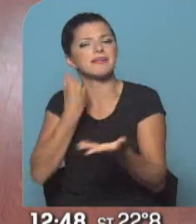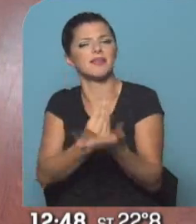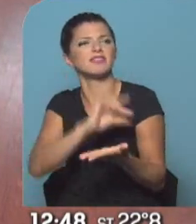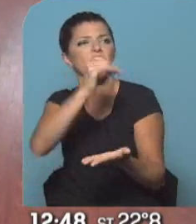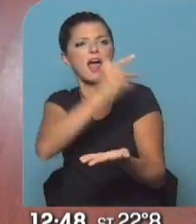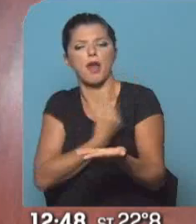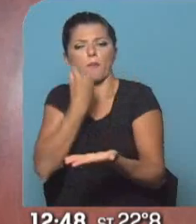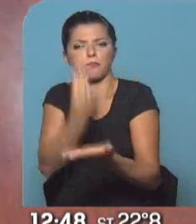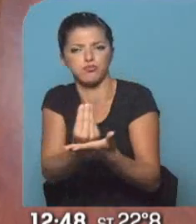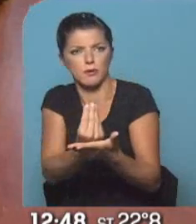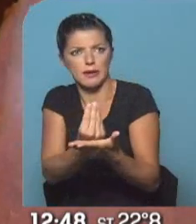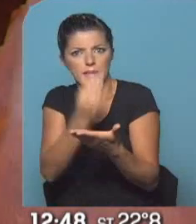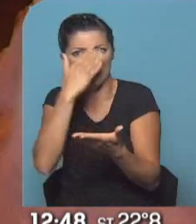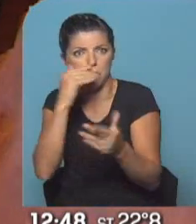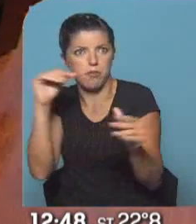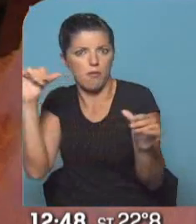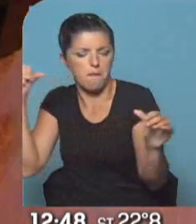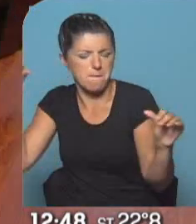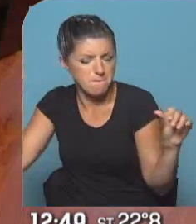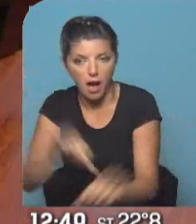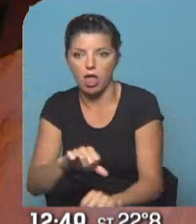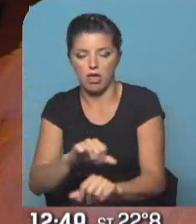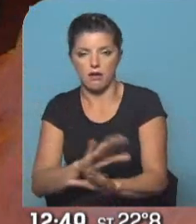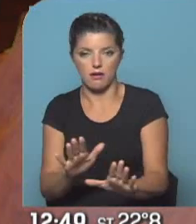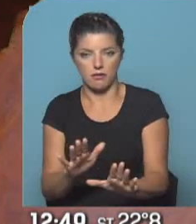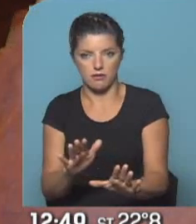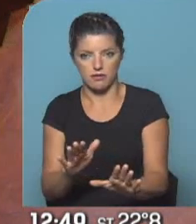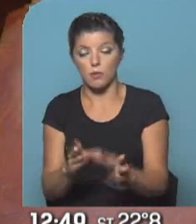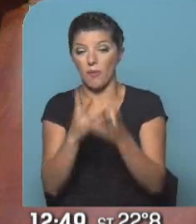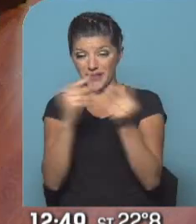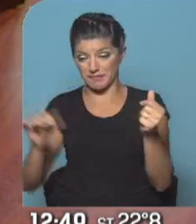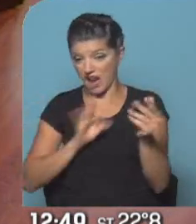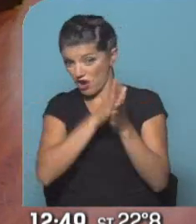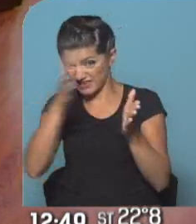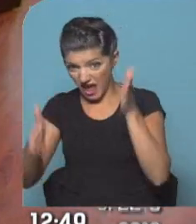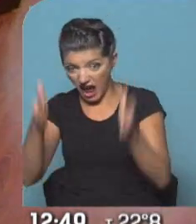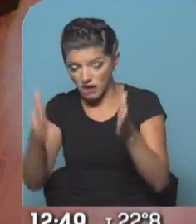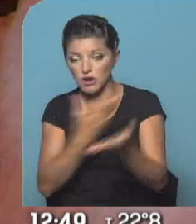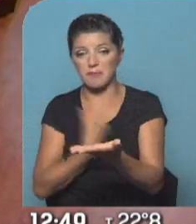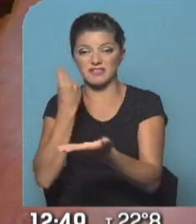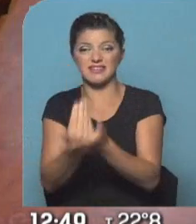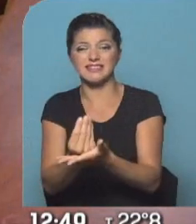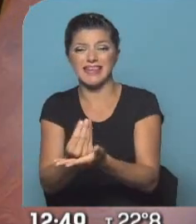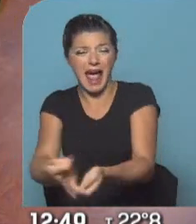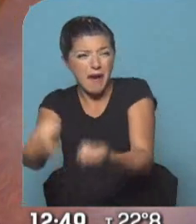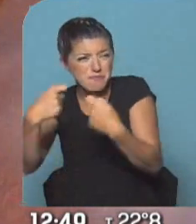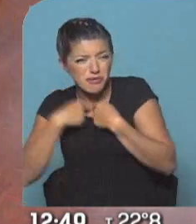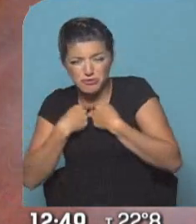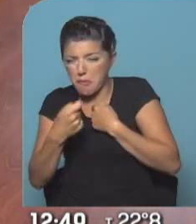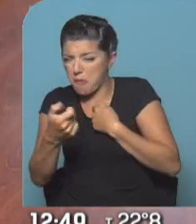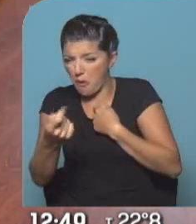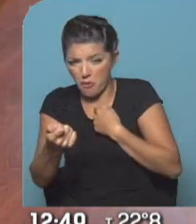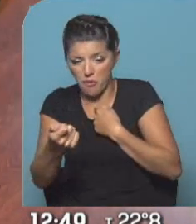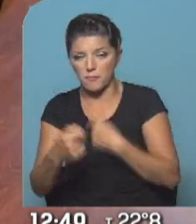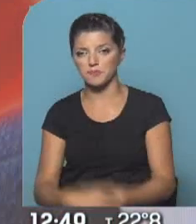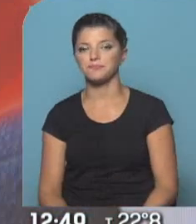popularidad y después se van del poder con muy baja popularidad. Hay un parecido entre Chile y Perú, que es que